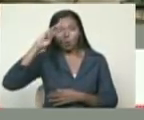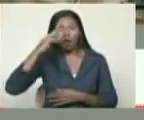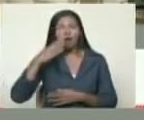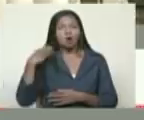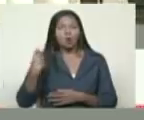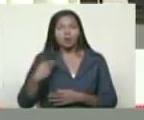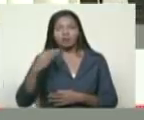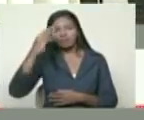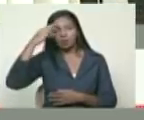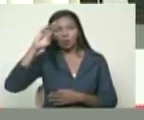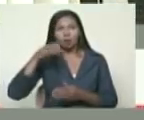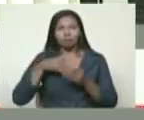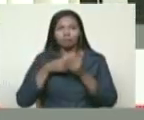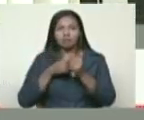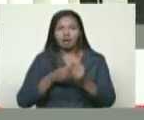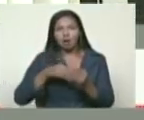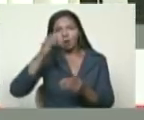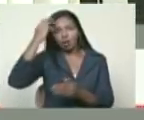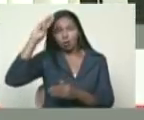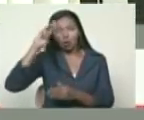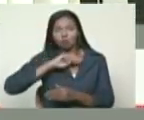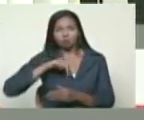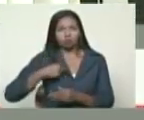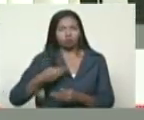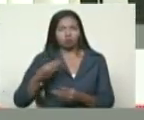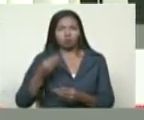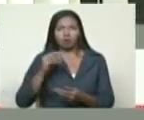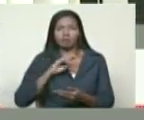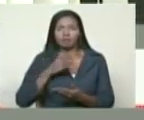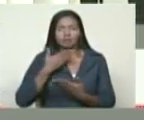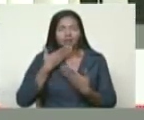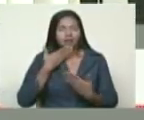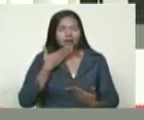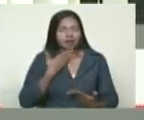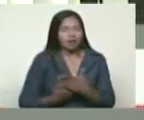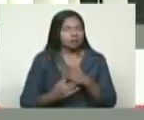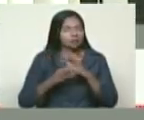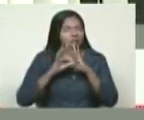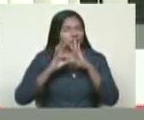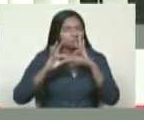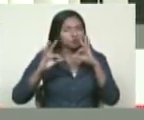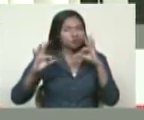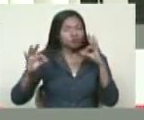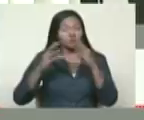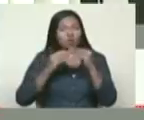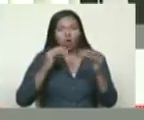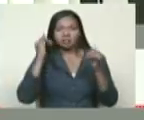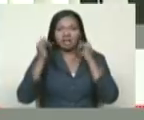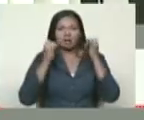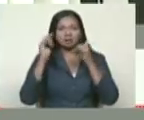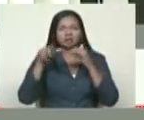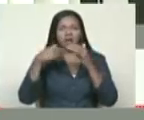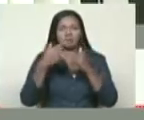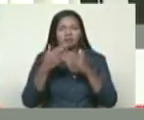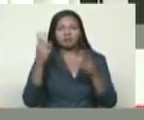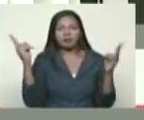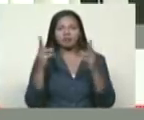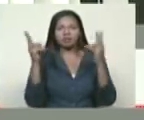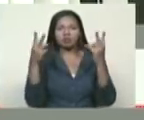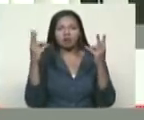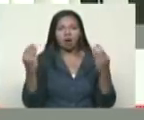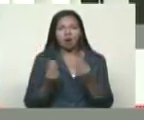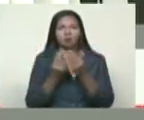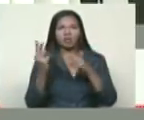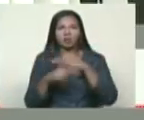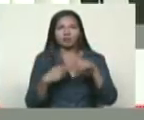Cuba, al liderazgo de Cuba, le estamos eternamente agradecidos. Y con ustedes celebraremos las próximas victorias de la